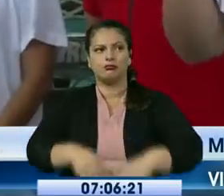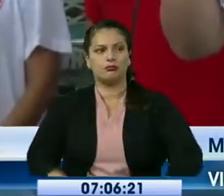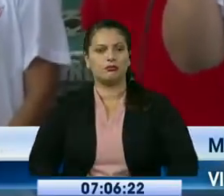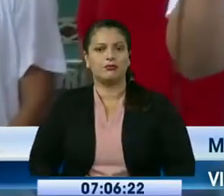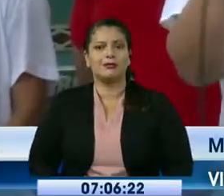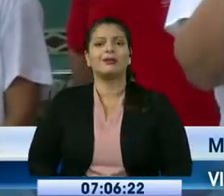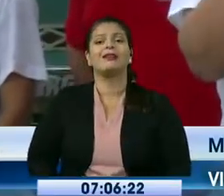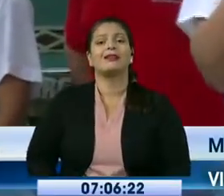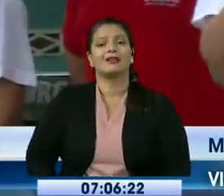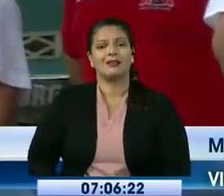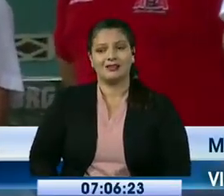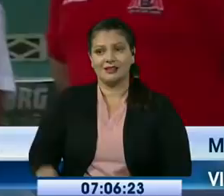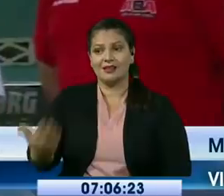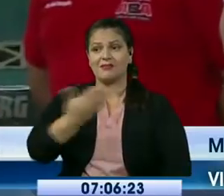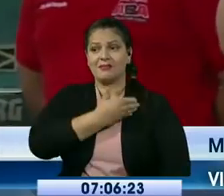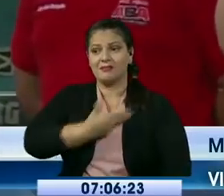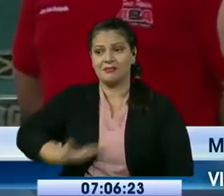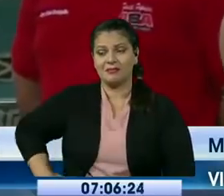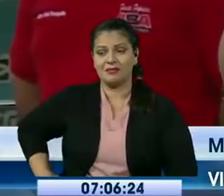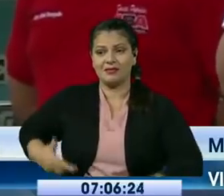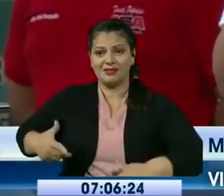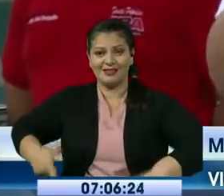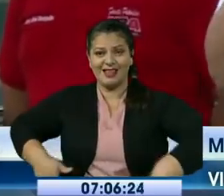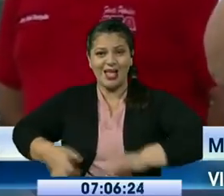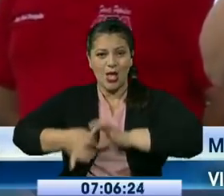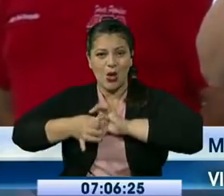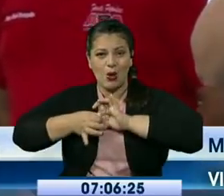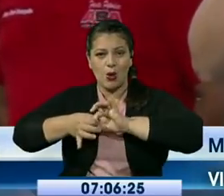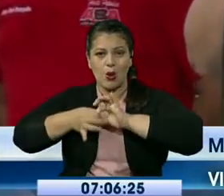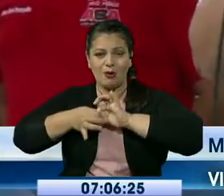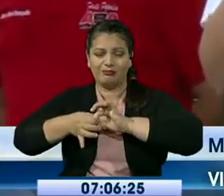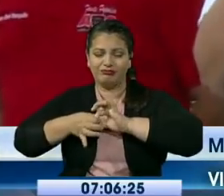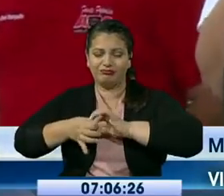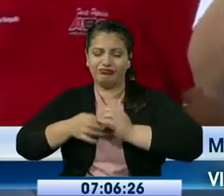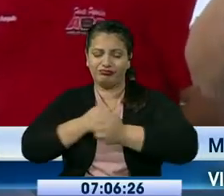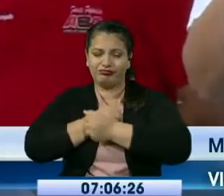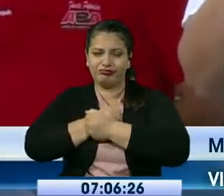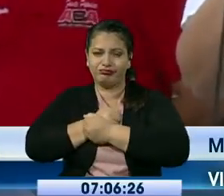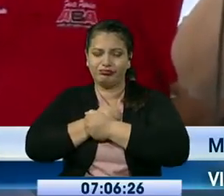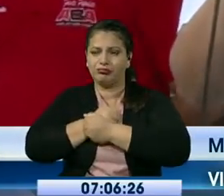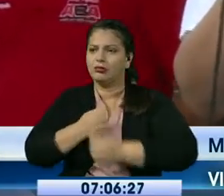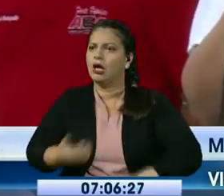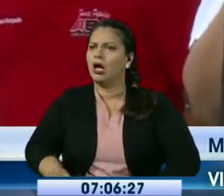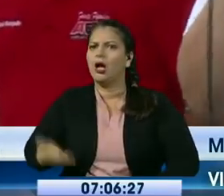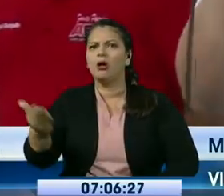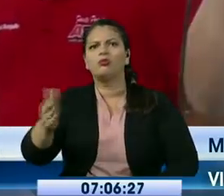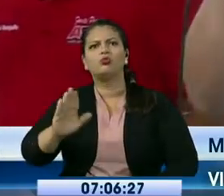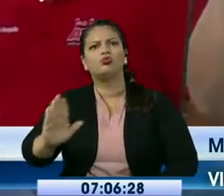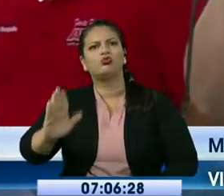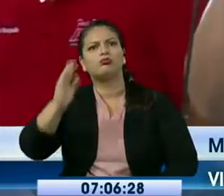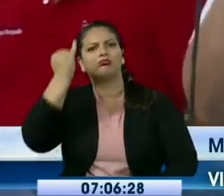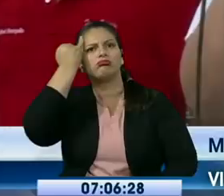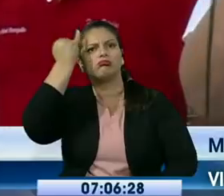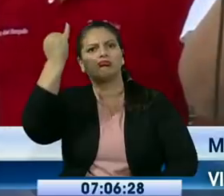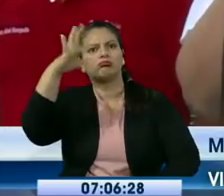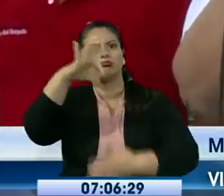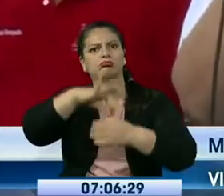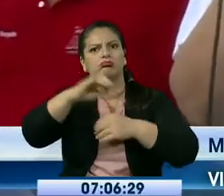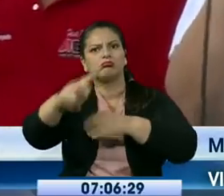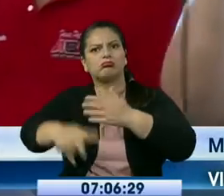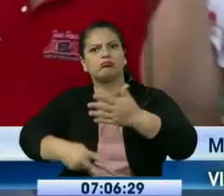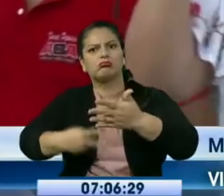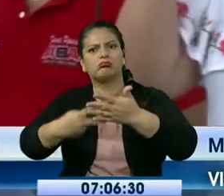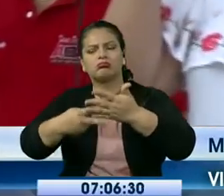compañero Lenín Moreno apunta no solo a la restauración de la unidad nacional, sino